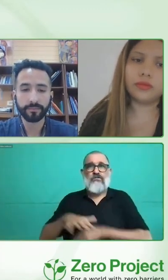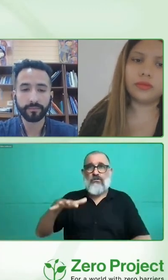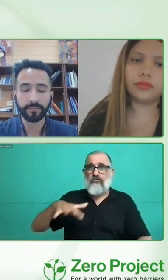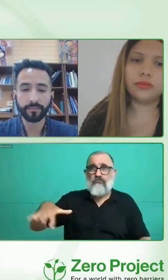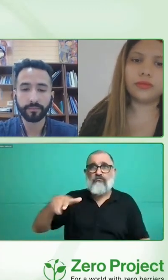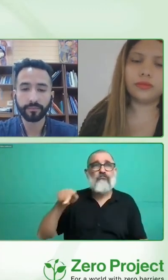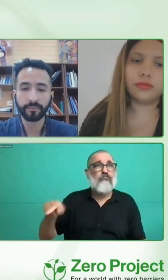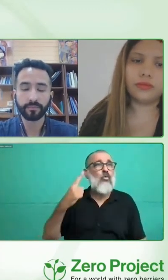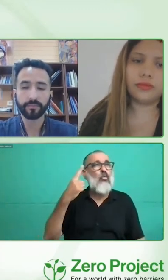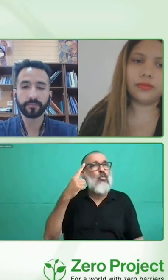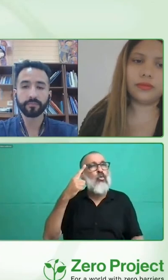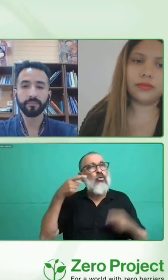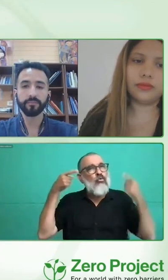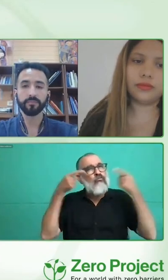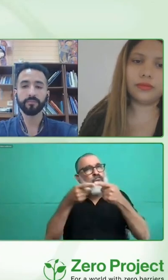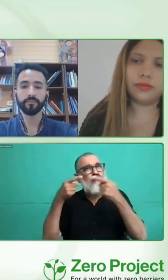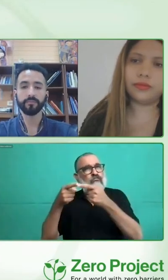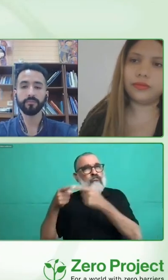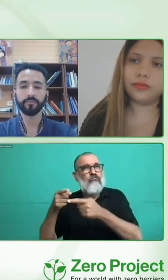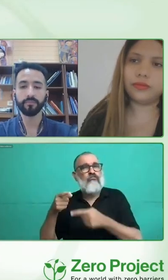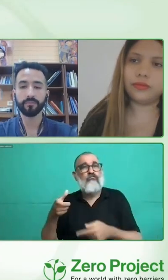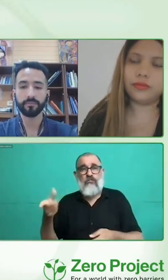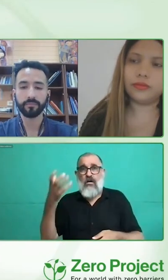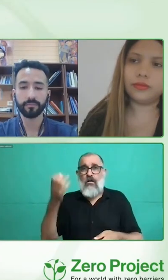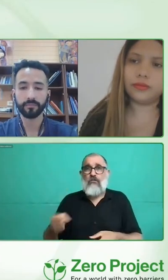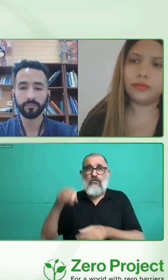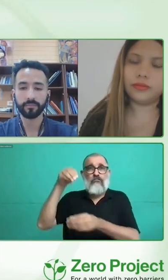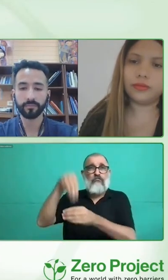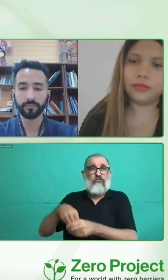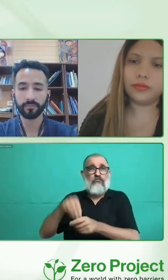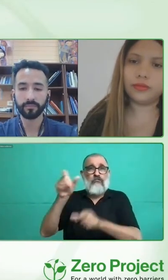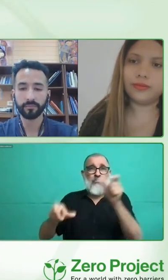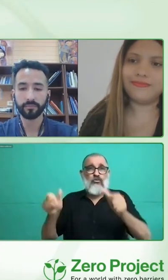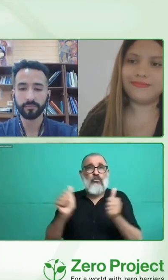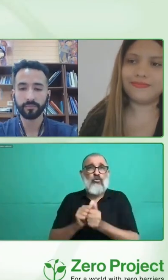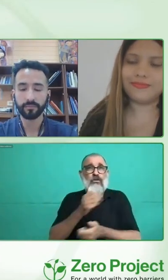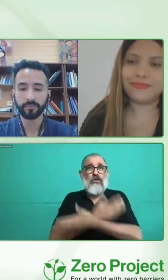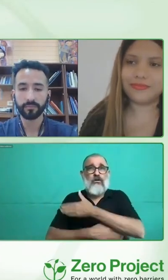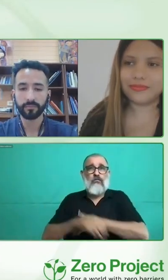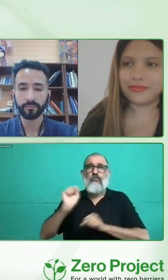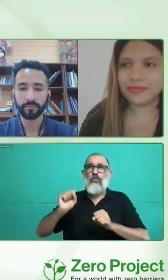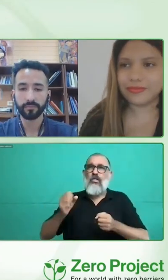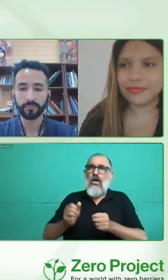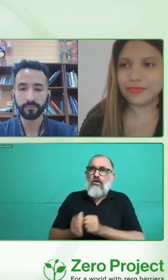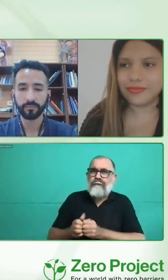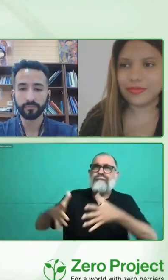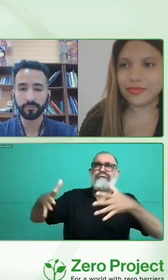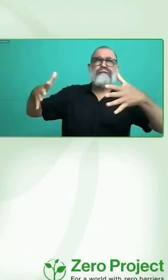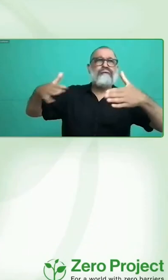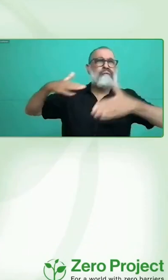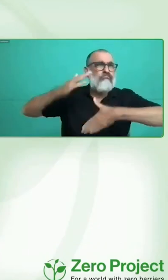Gracias, Jimena. Ahora continuamos con Kiyomi, por favor.